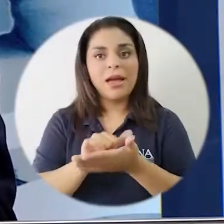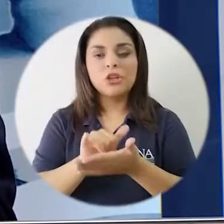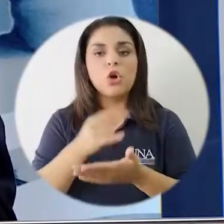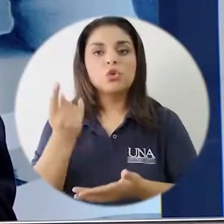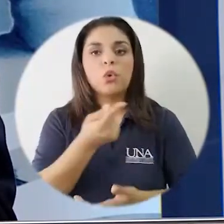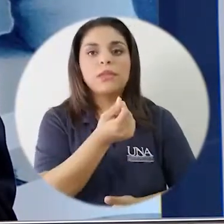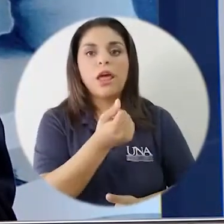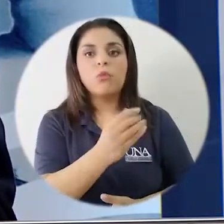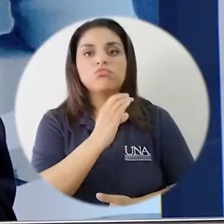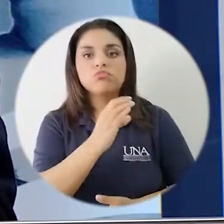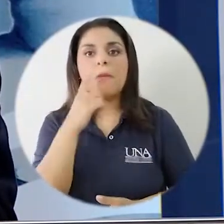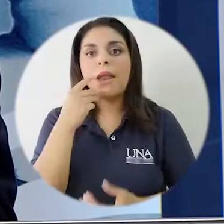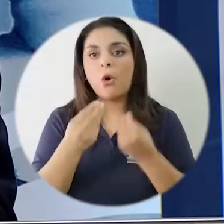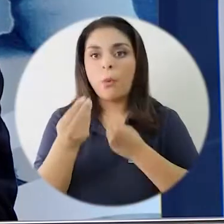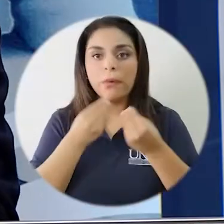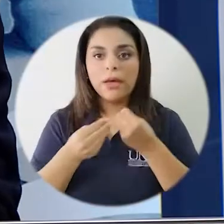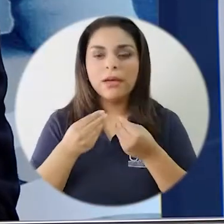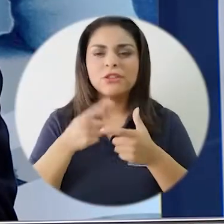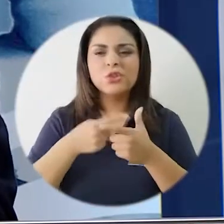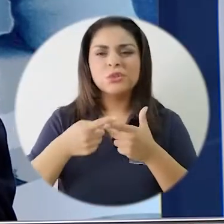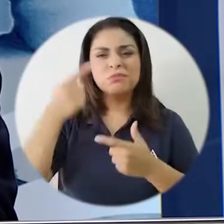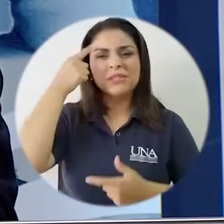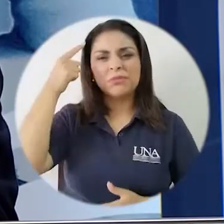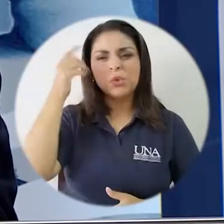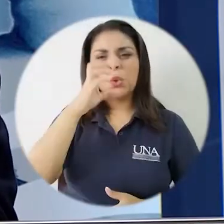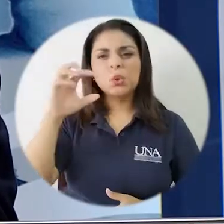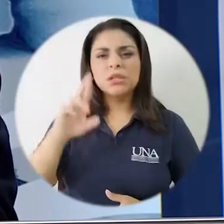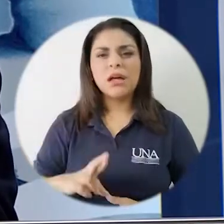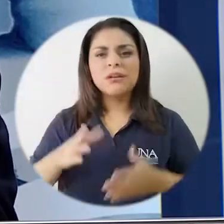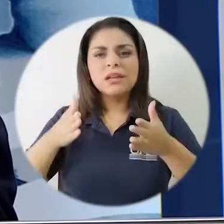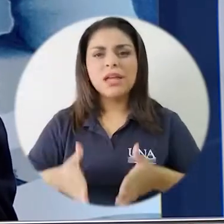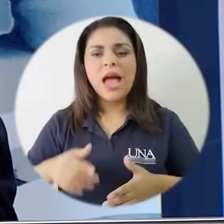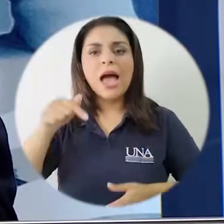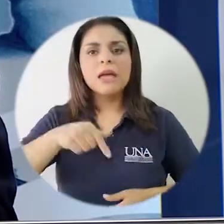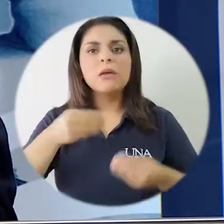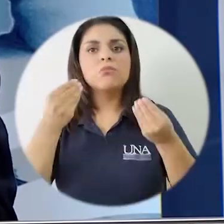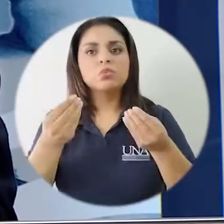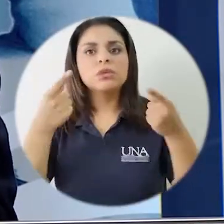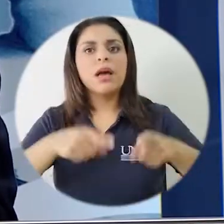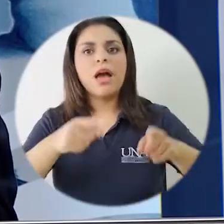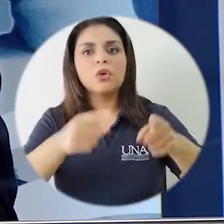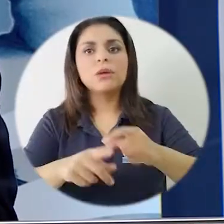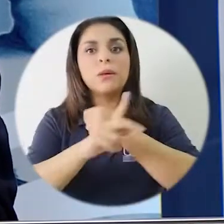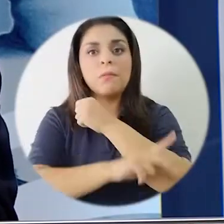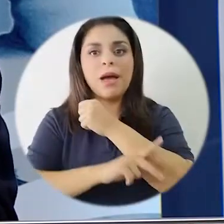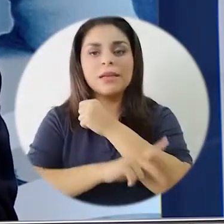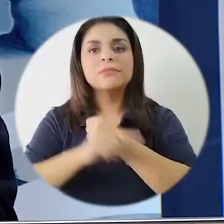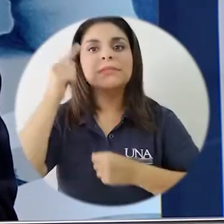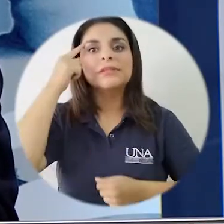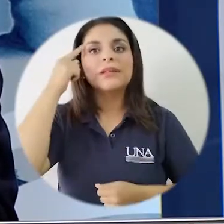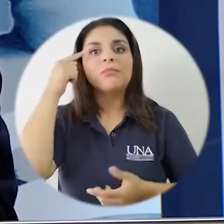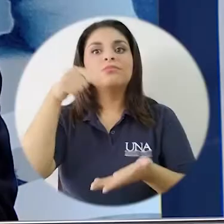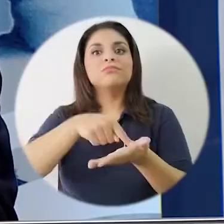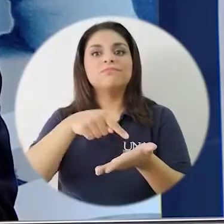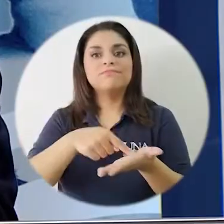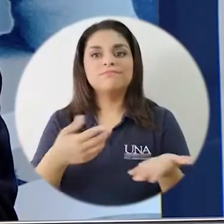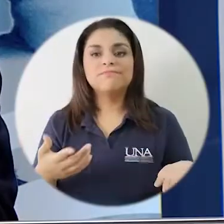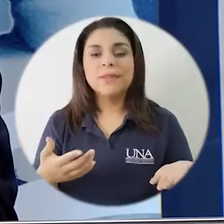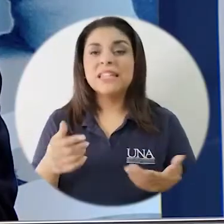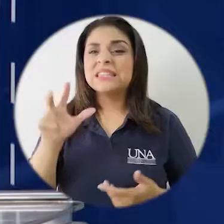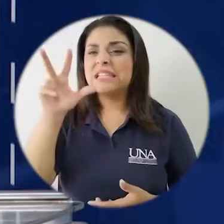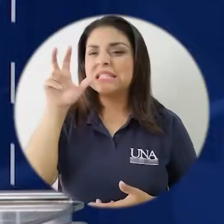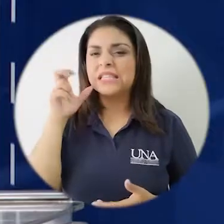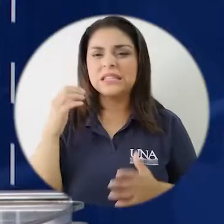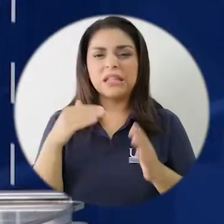para comer. Entonces, cuando decimos, bueno, en Costa Rica hay tantas casas en el país, bueno, hay que valorar en qué estado están. Casi